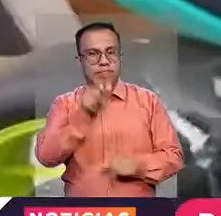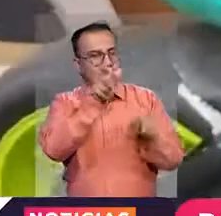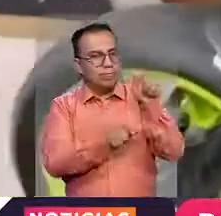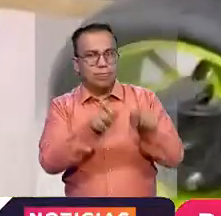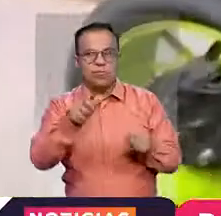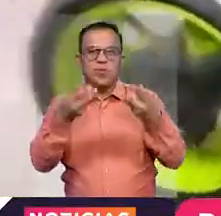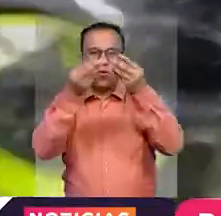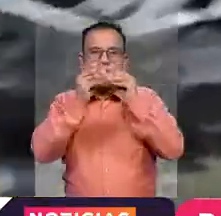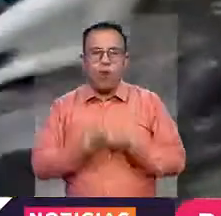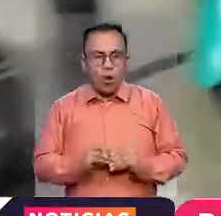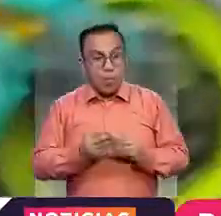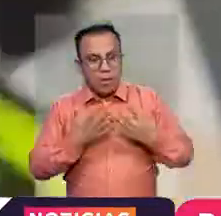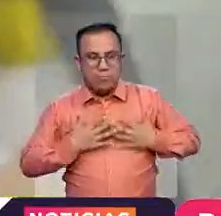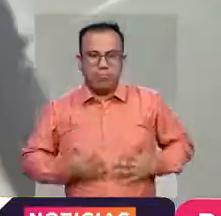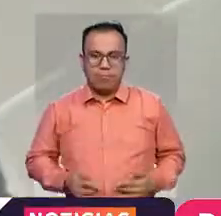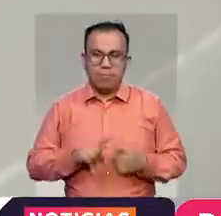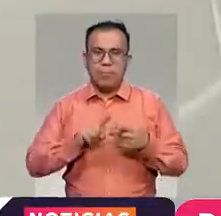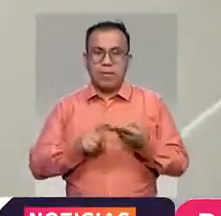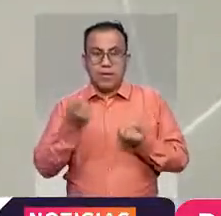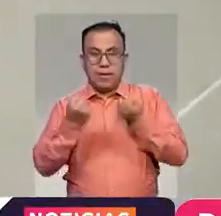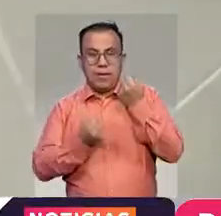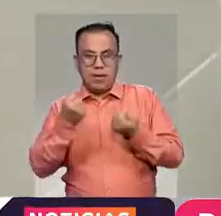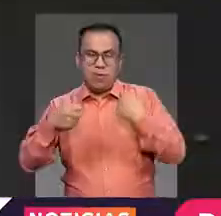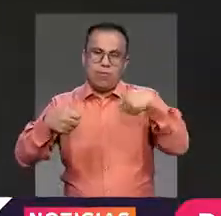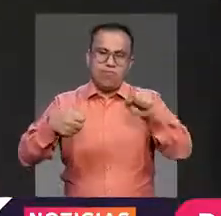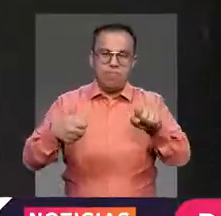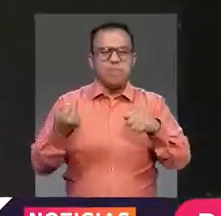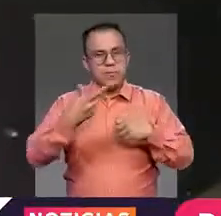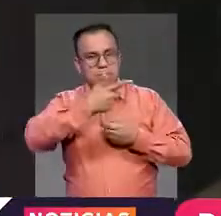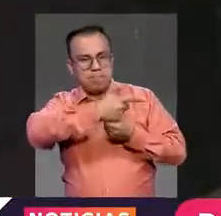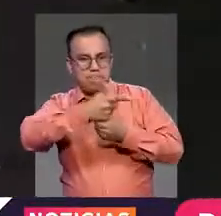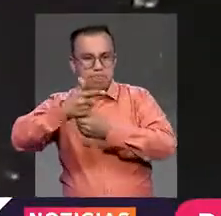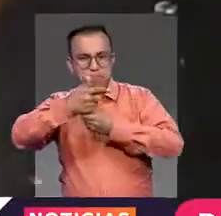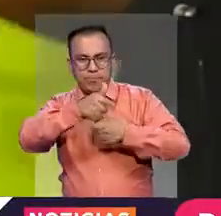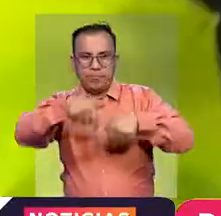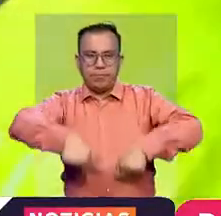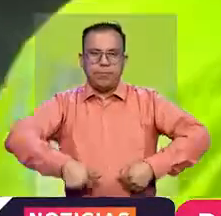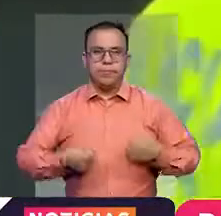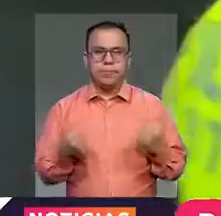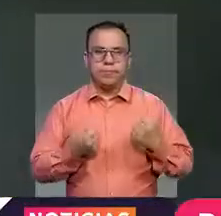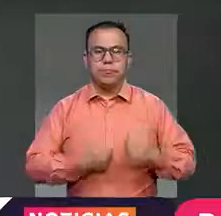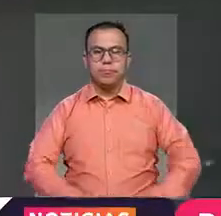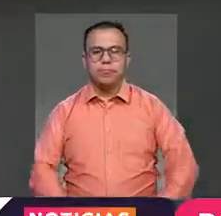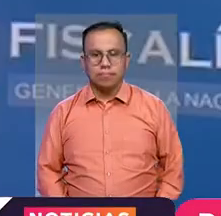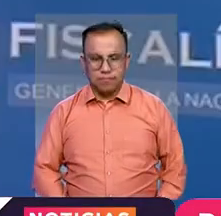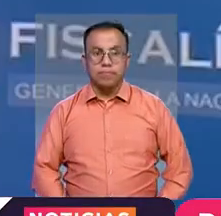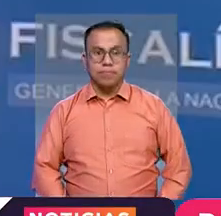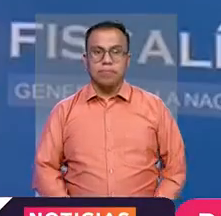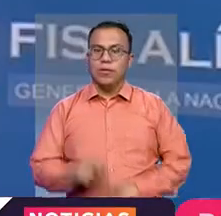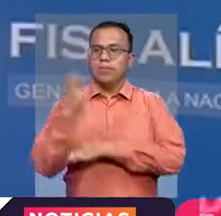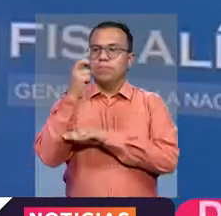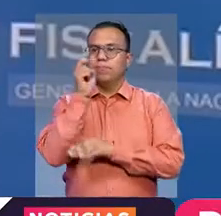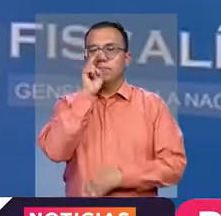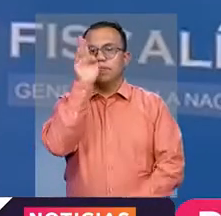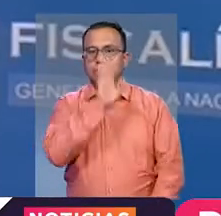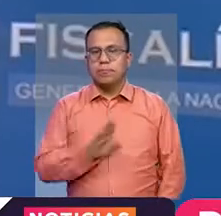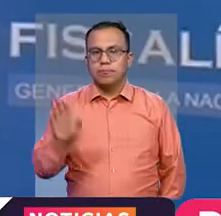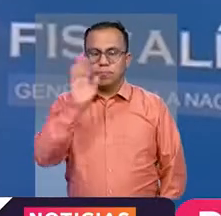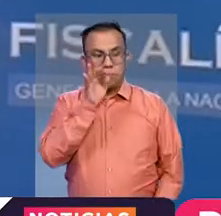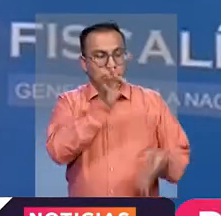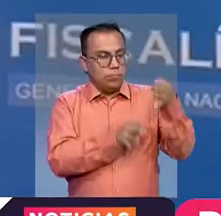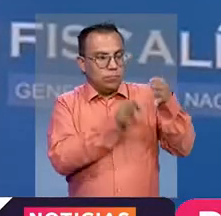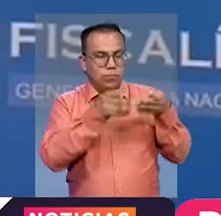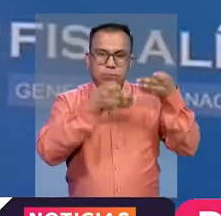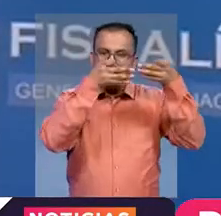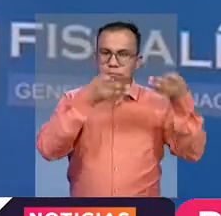en modalidad de fleteo y al robo de vehículos con armas de fuego en Bogotá. Por solicitud de la Fiscalía General de la Nación, un juez de control de garantías